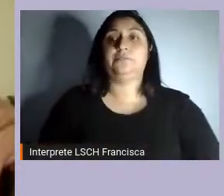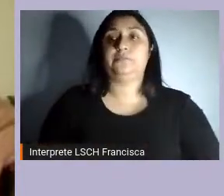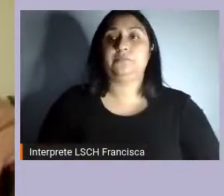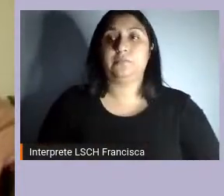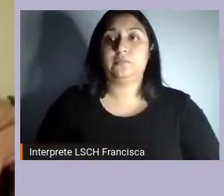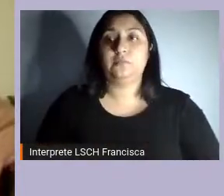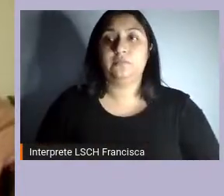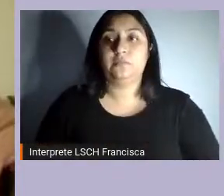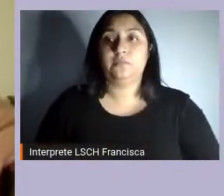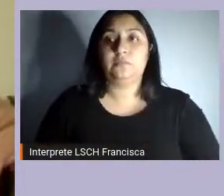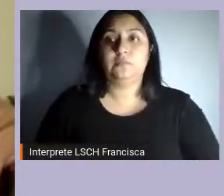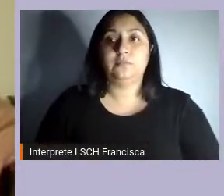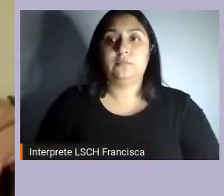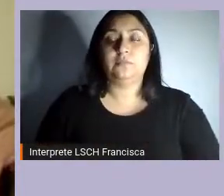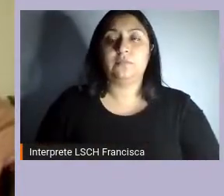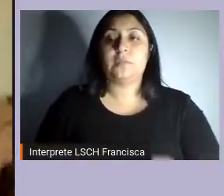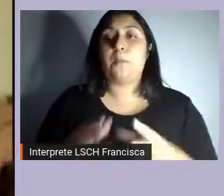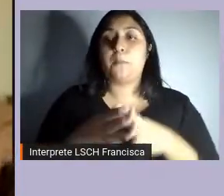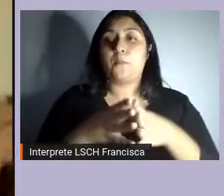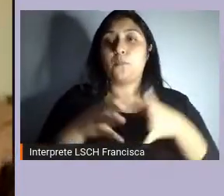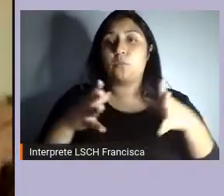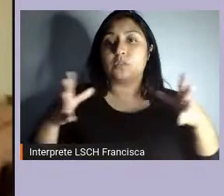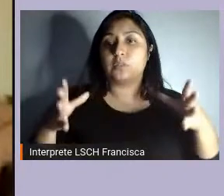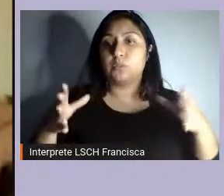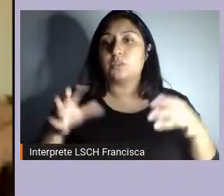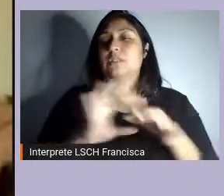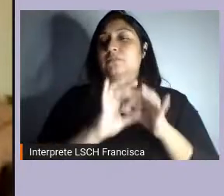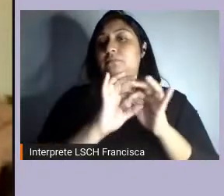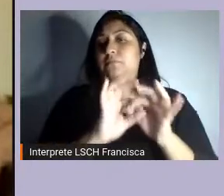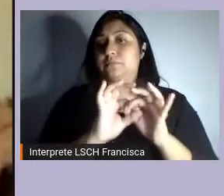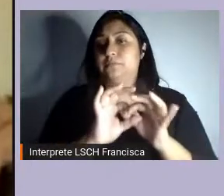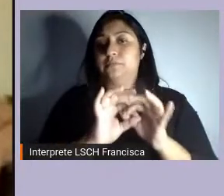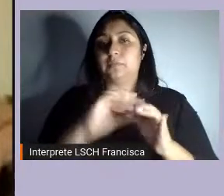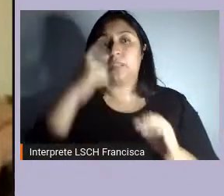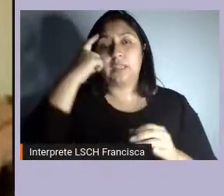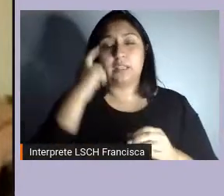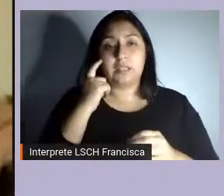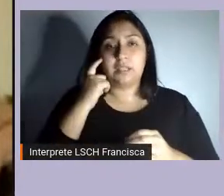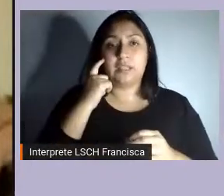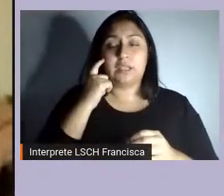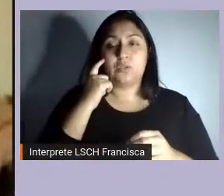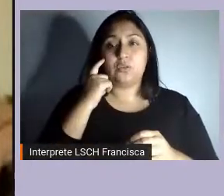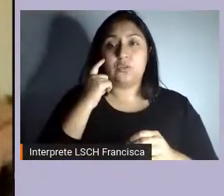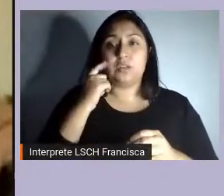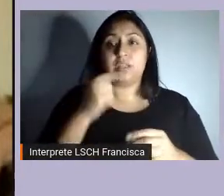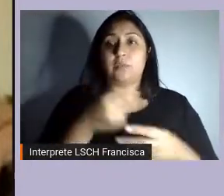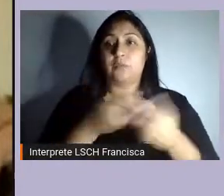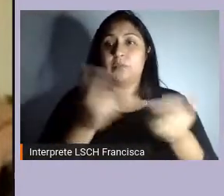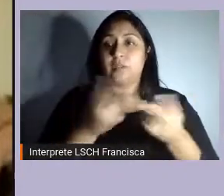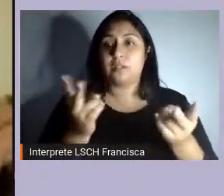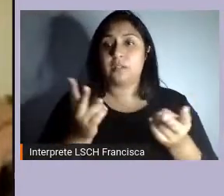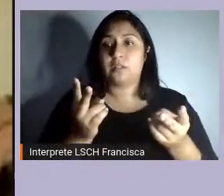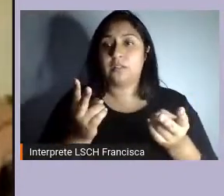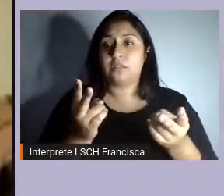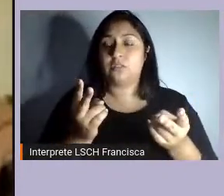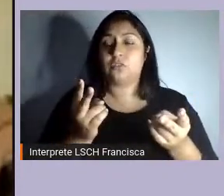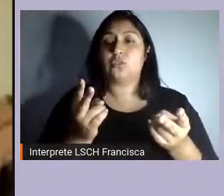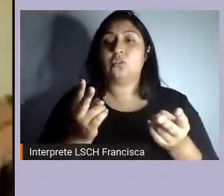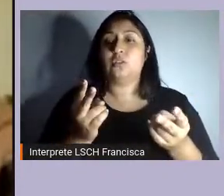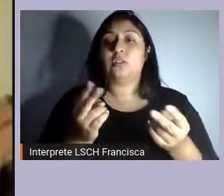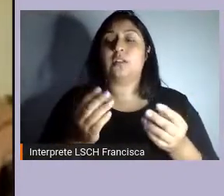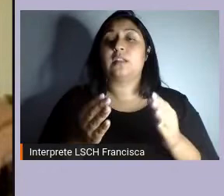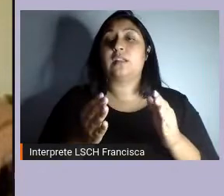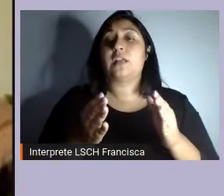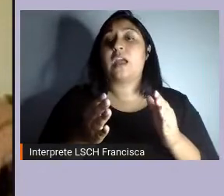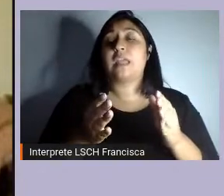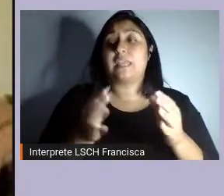su décima. Así que muchas gracias. Creo que la transmisión llegará hasta acá. Y muchas gracias a quienes nos